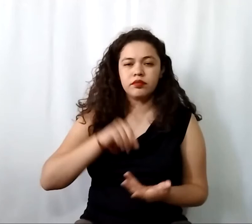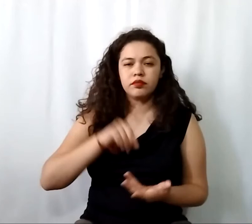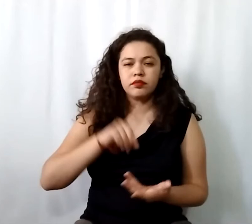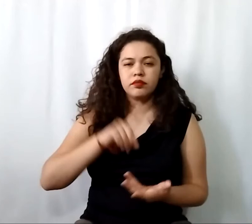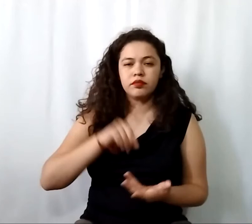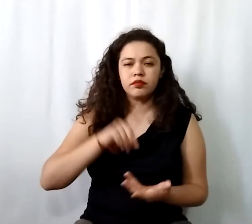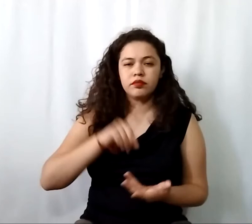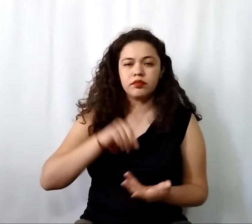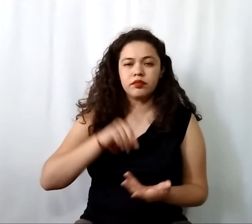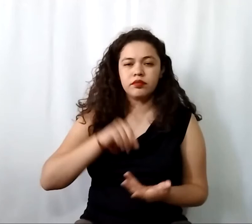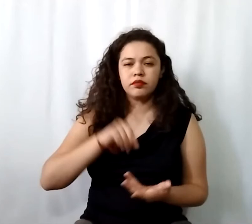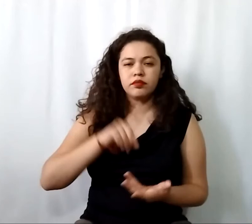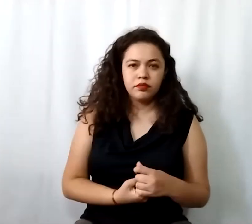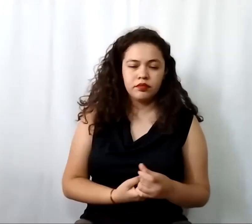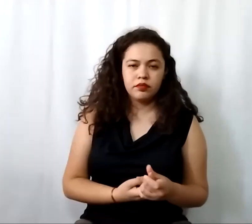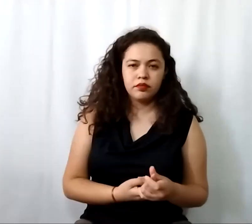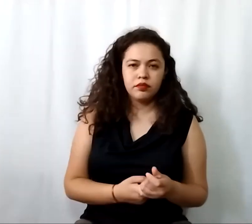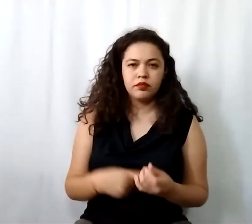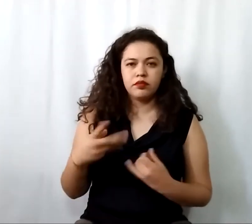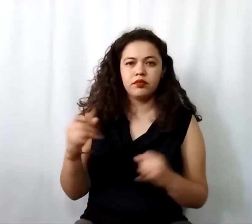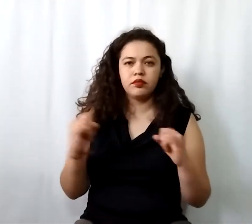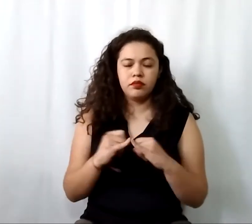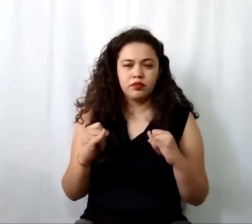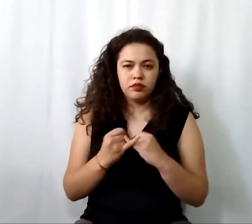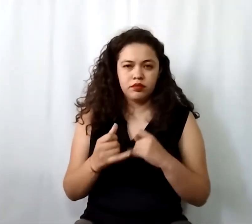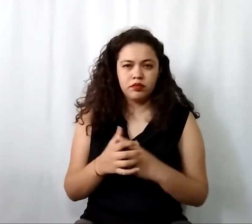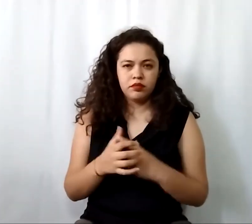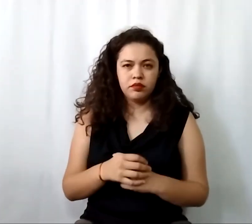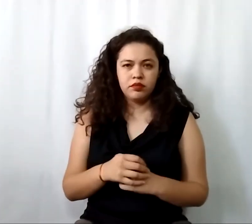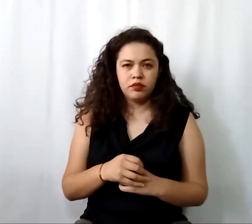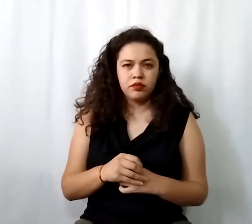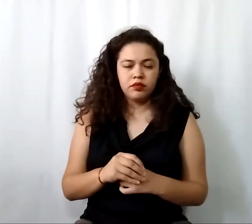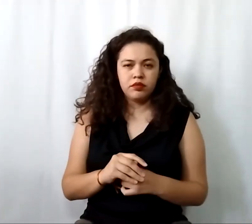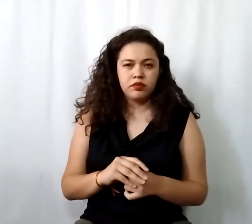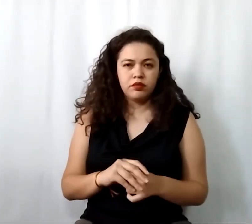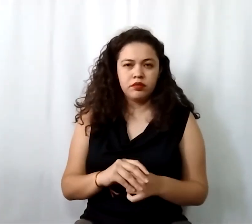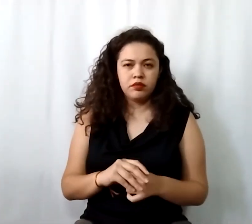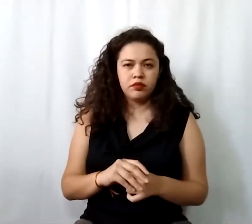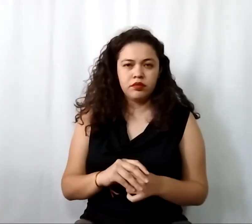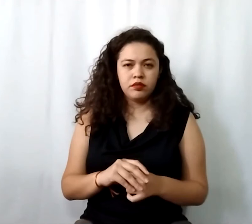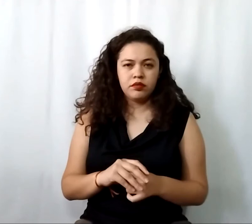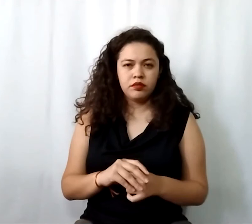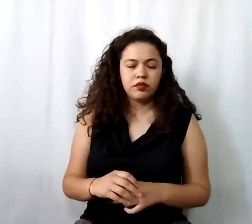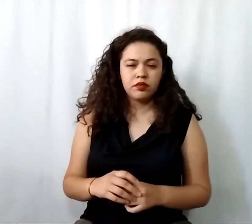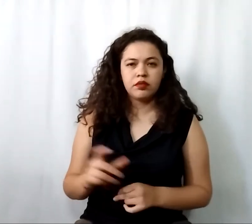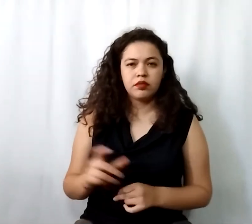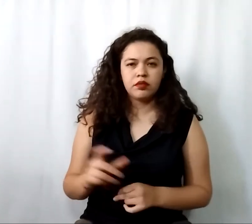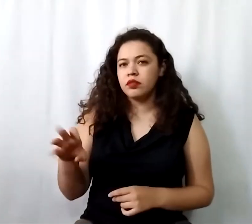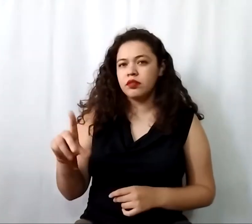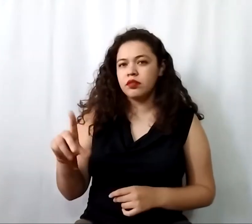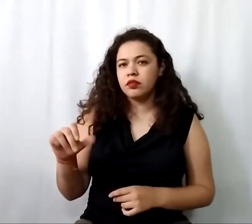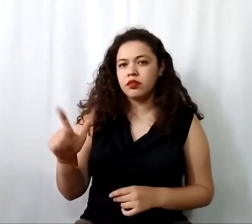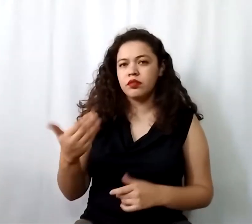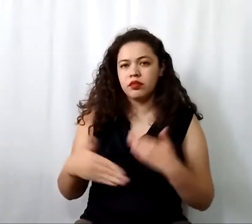de esta institución. Y cuando veamos el manual de procedimientos, vamos a